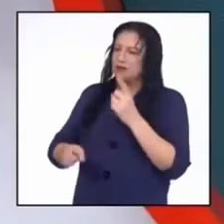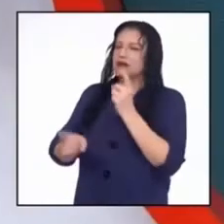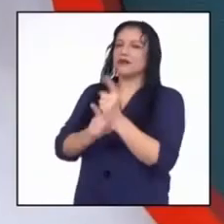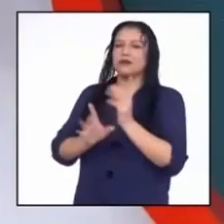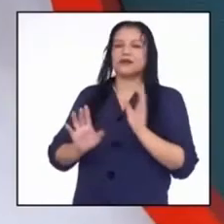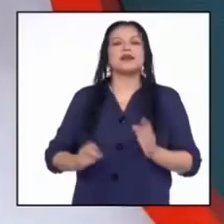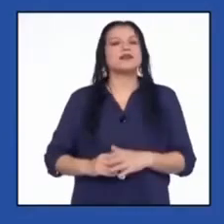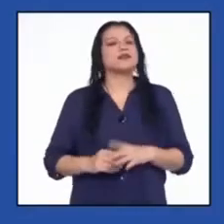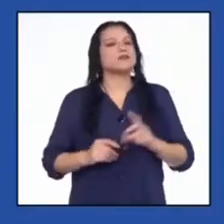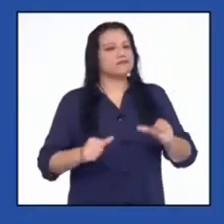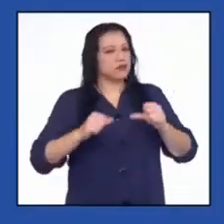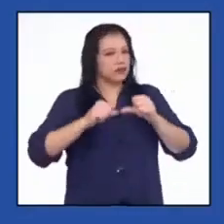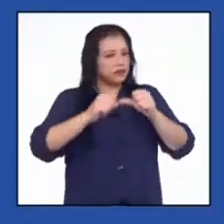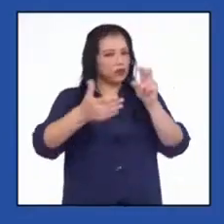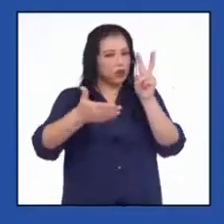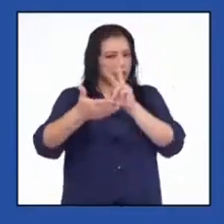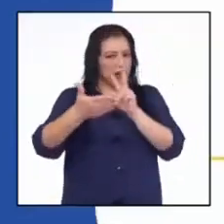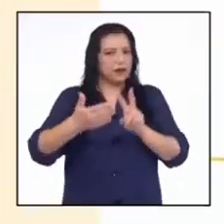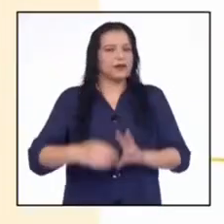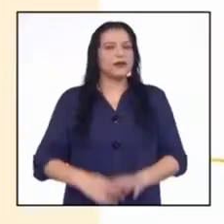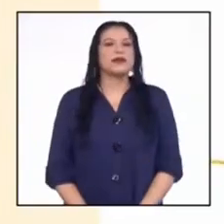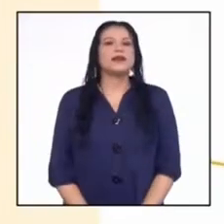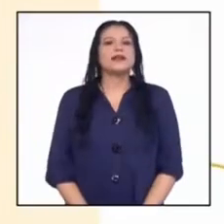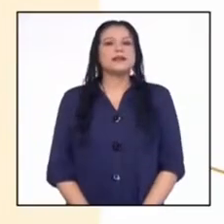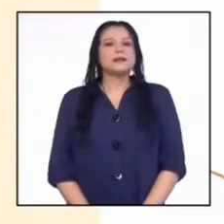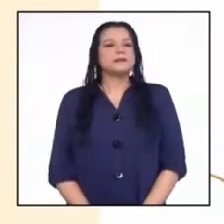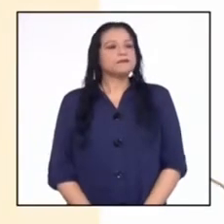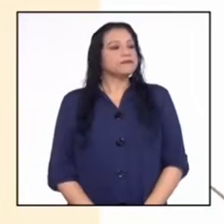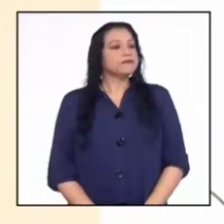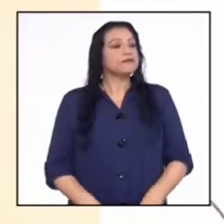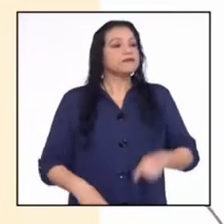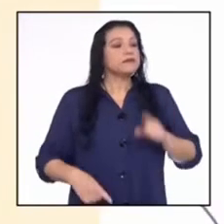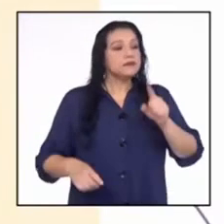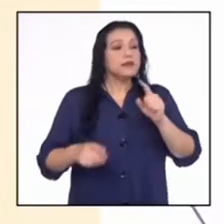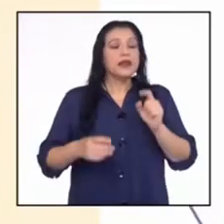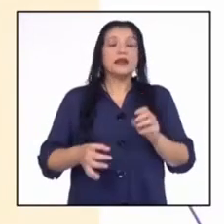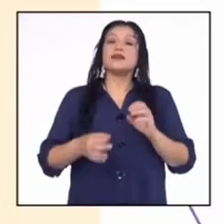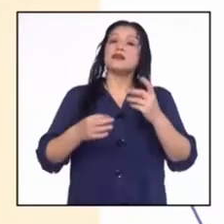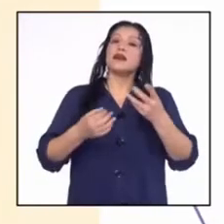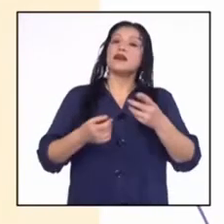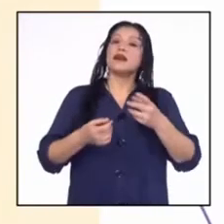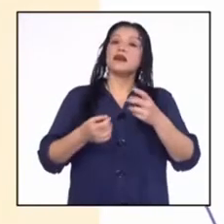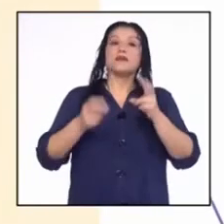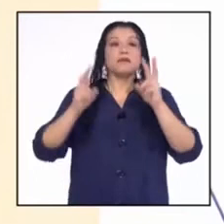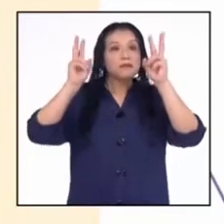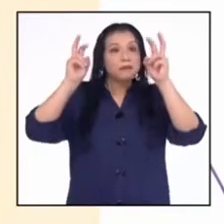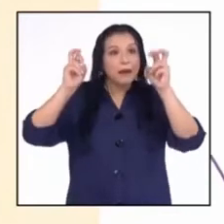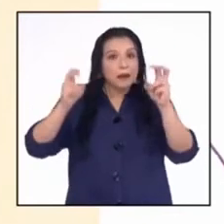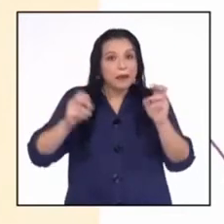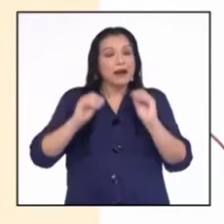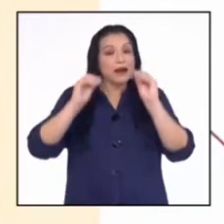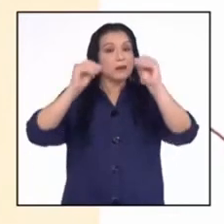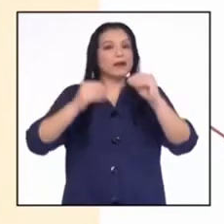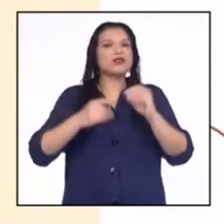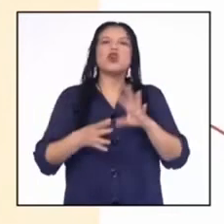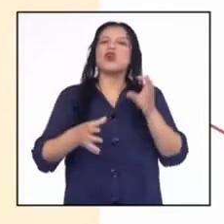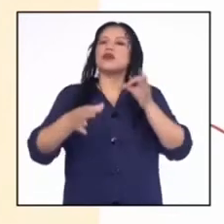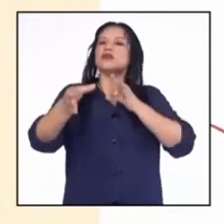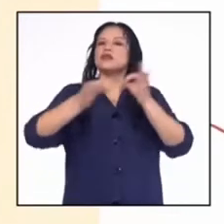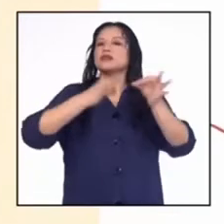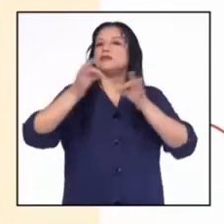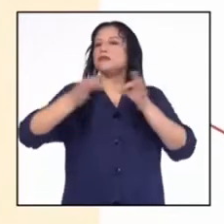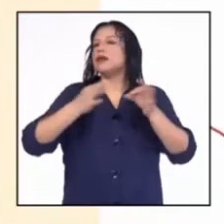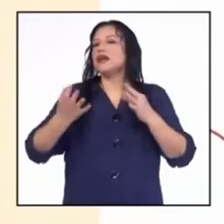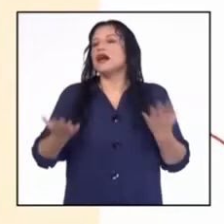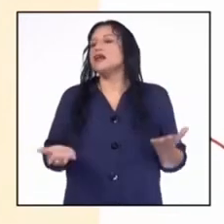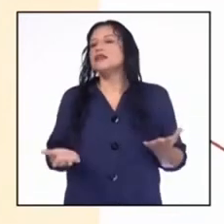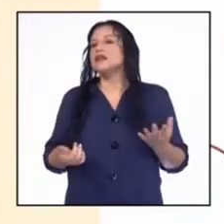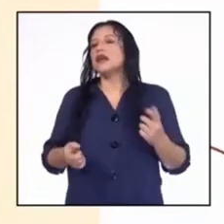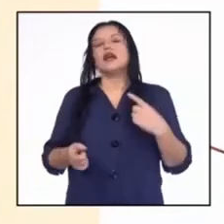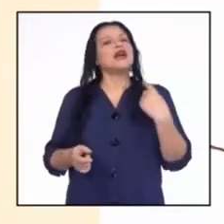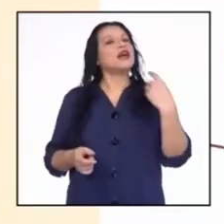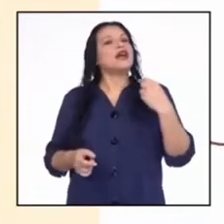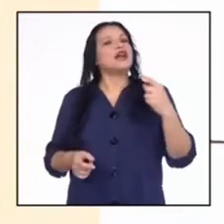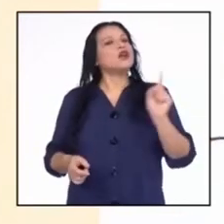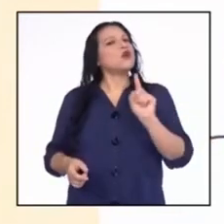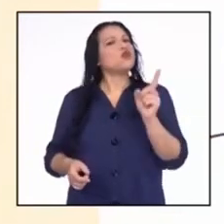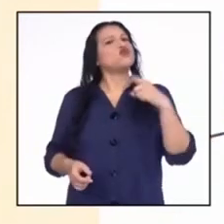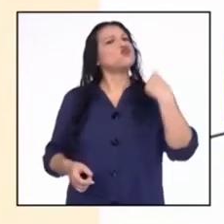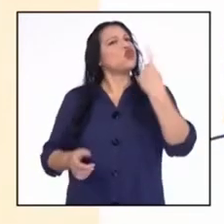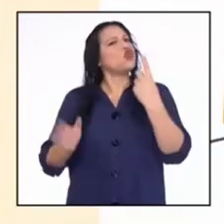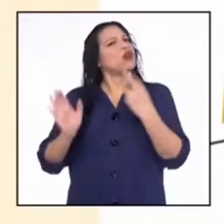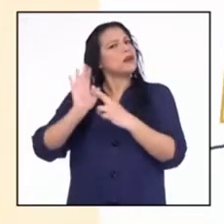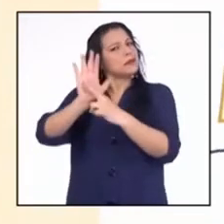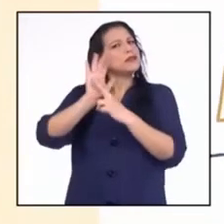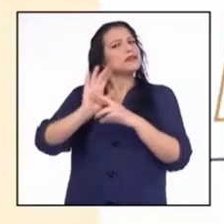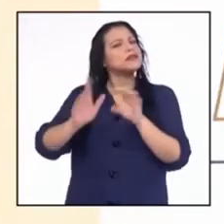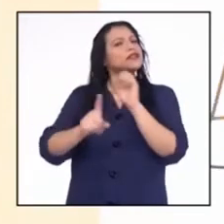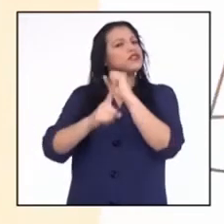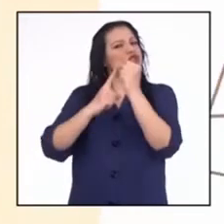profesora. Sigo leyendo. Ese texto que hemos puesto en el párrafo anterior, lo que nos está explicando es que no solo la representación